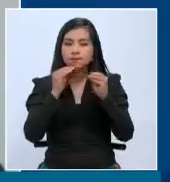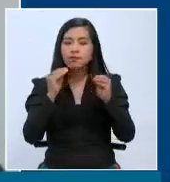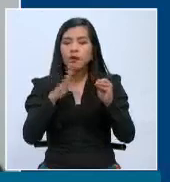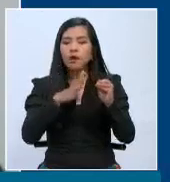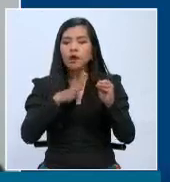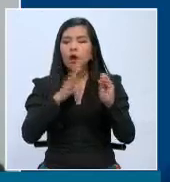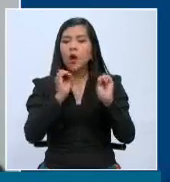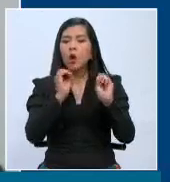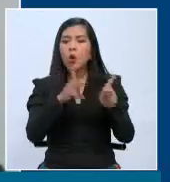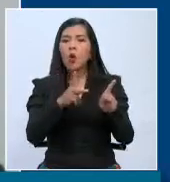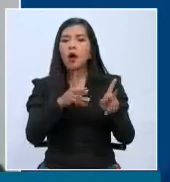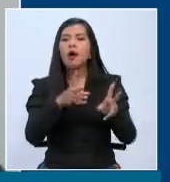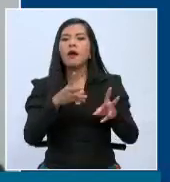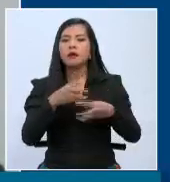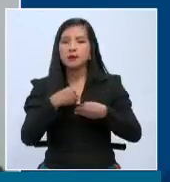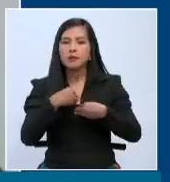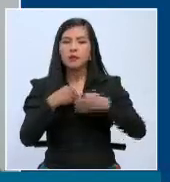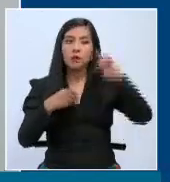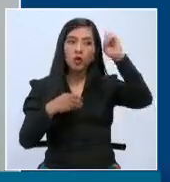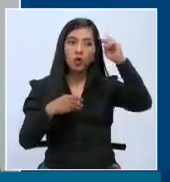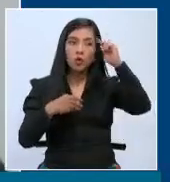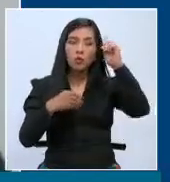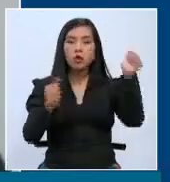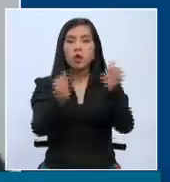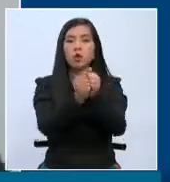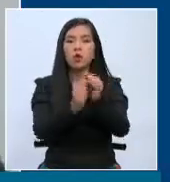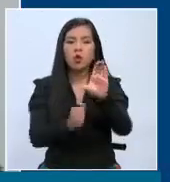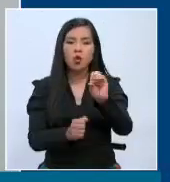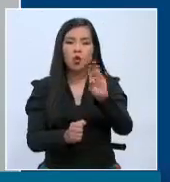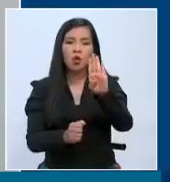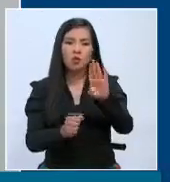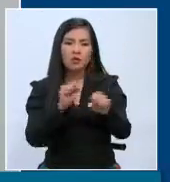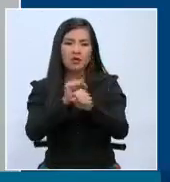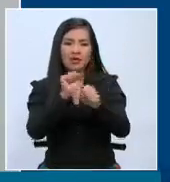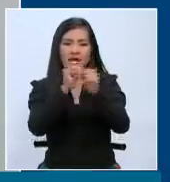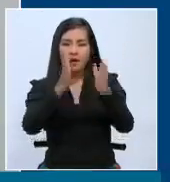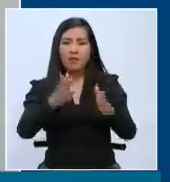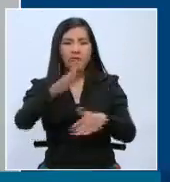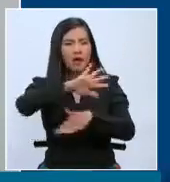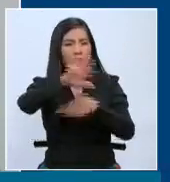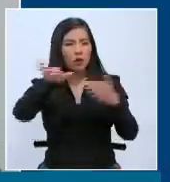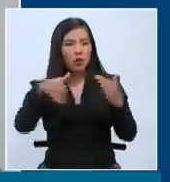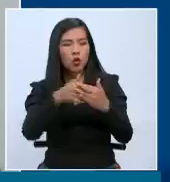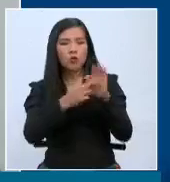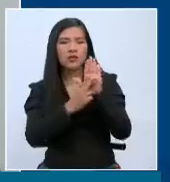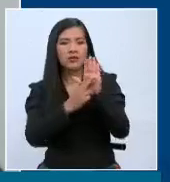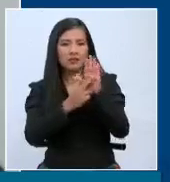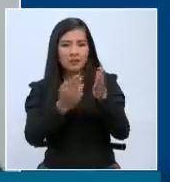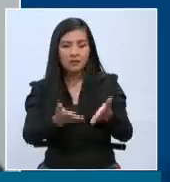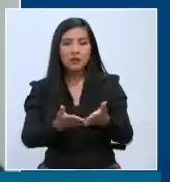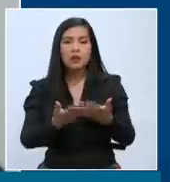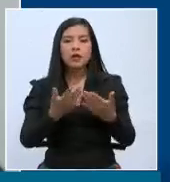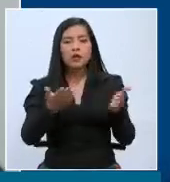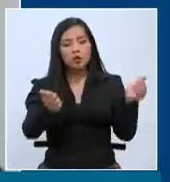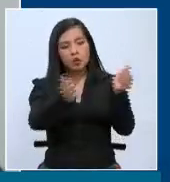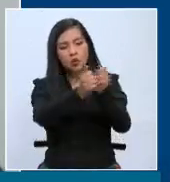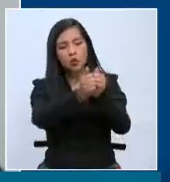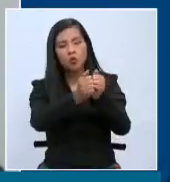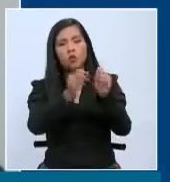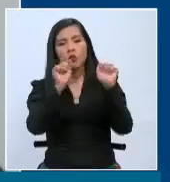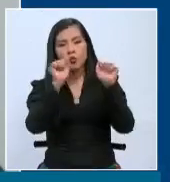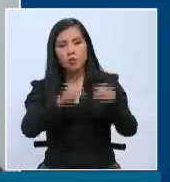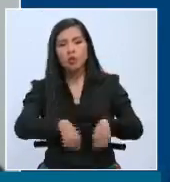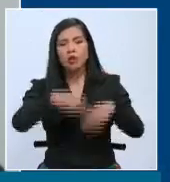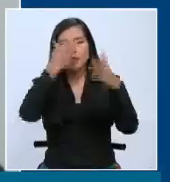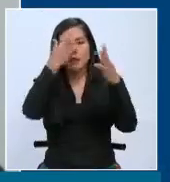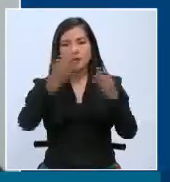aceptar que el gobierno y los trabajadores, a través de la Central Obrera Boliviana, puedan decidir el